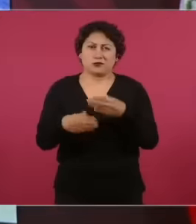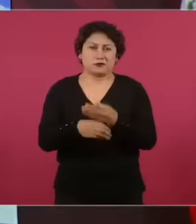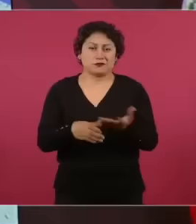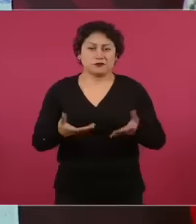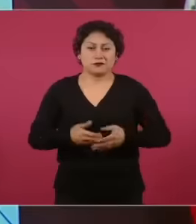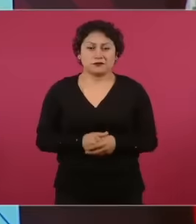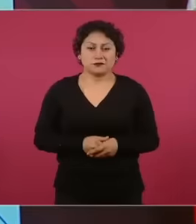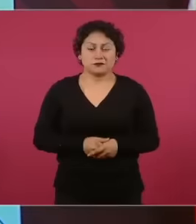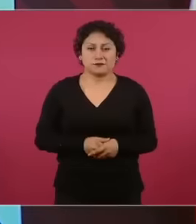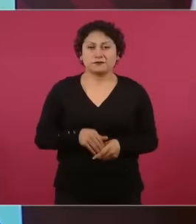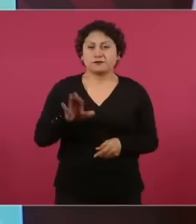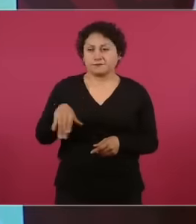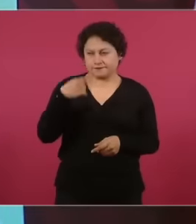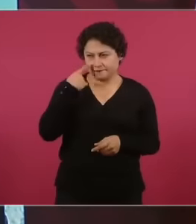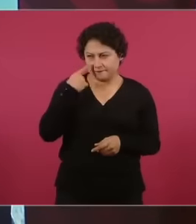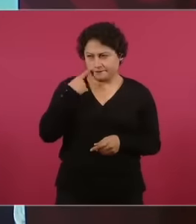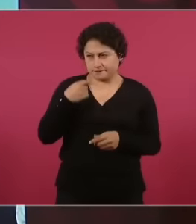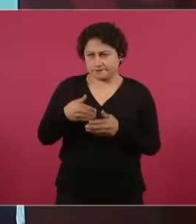No, a ver,